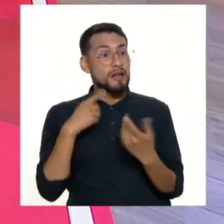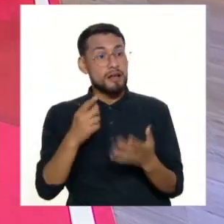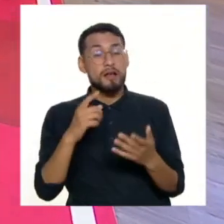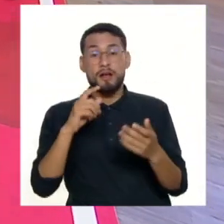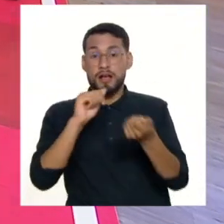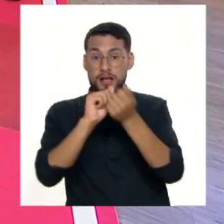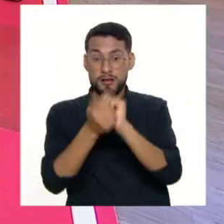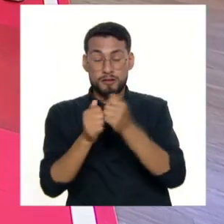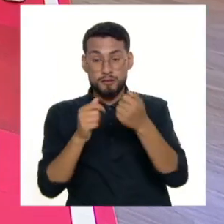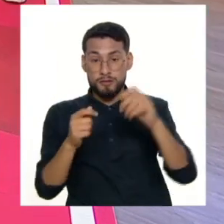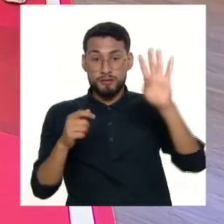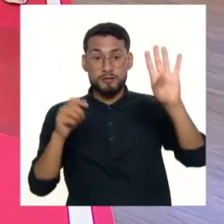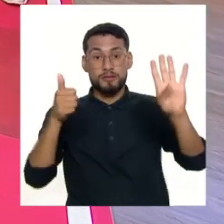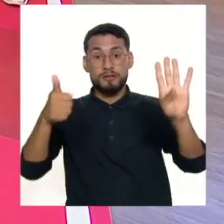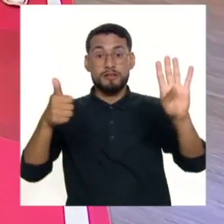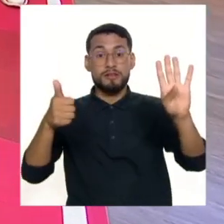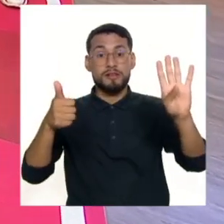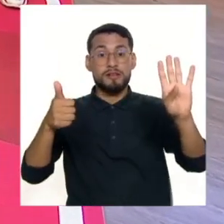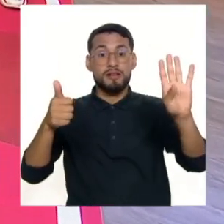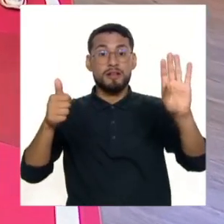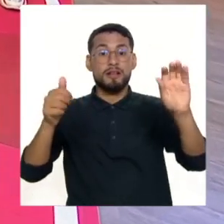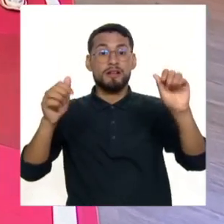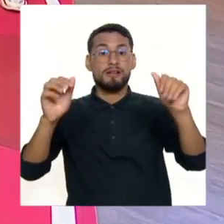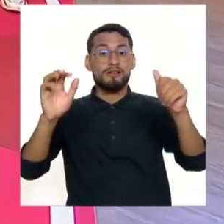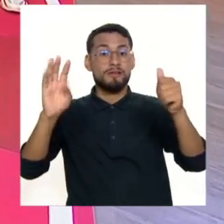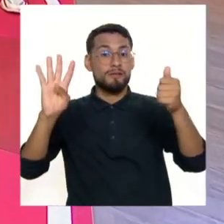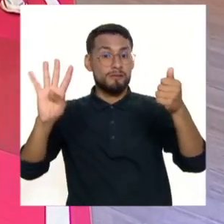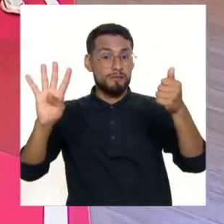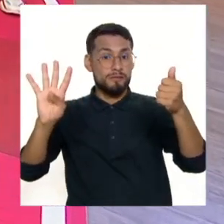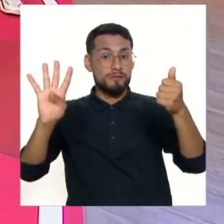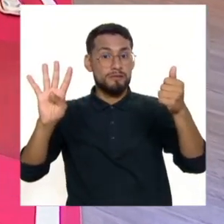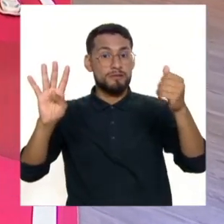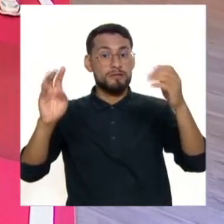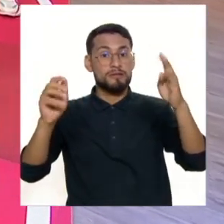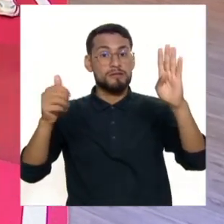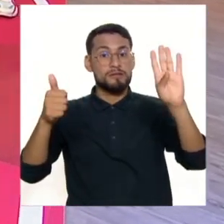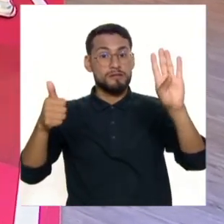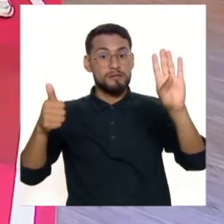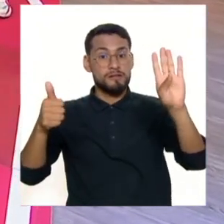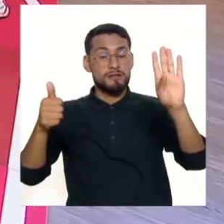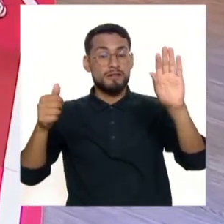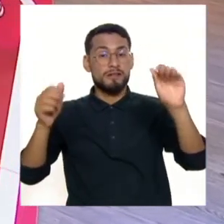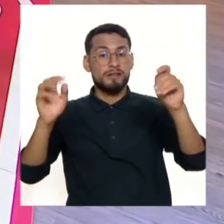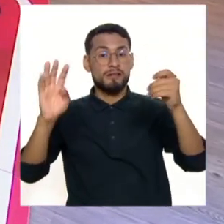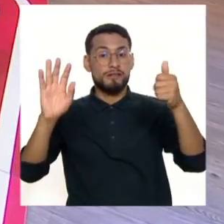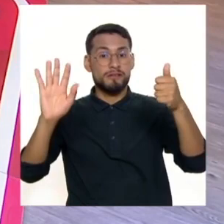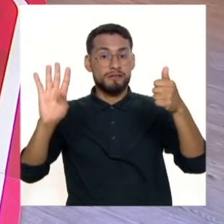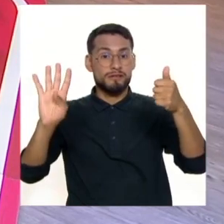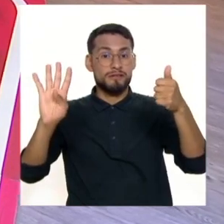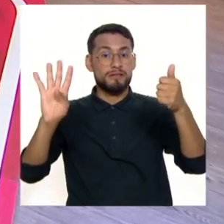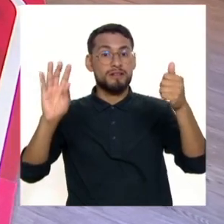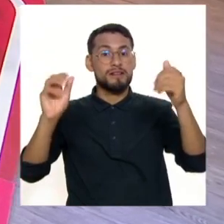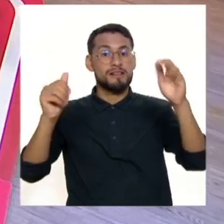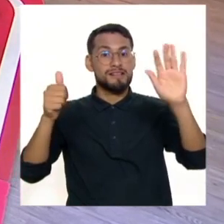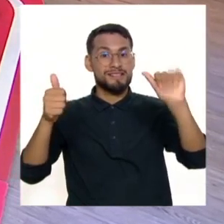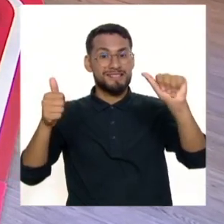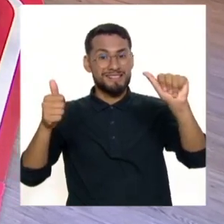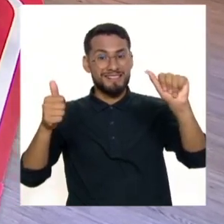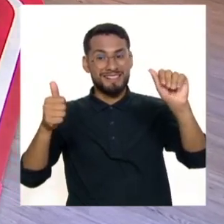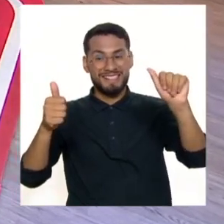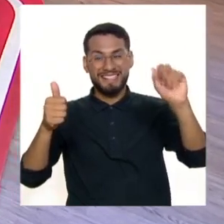la voz de 3. 1, 2, 3. Cambio, cambio, cambio, cambio,